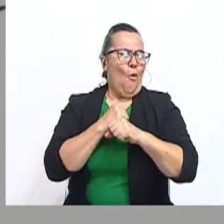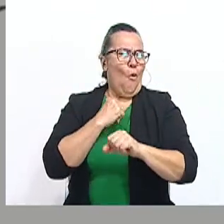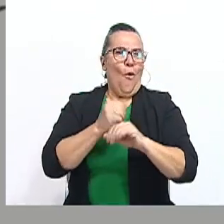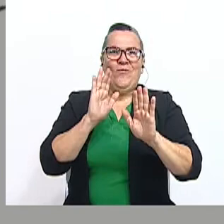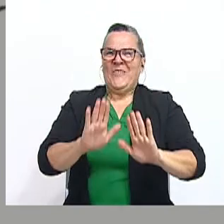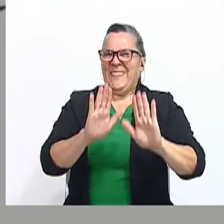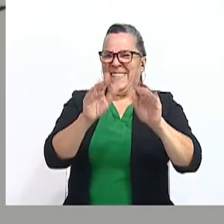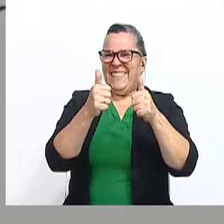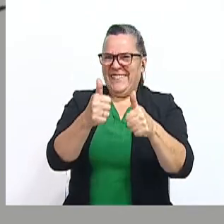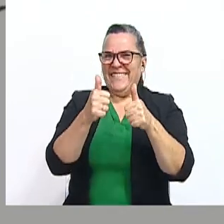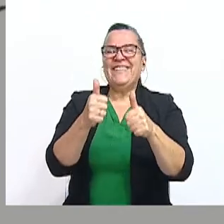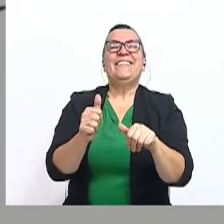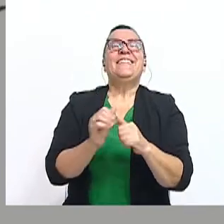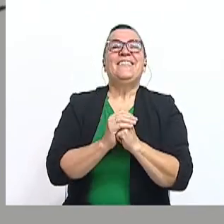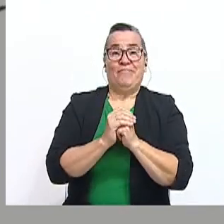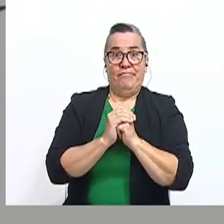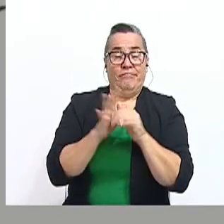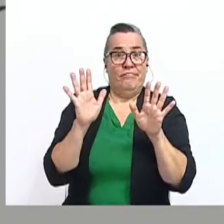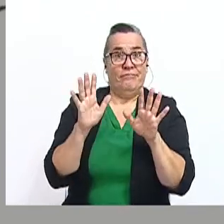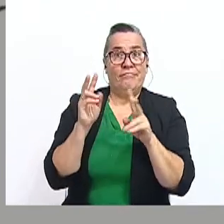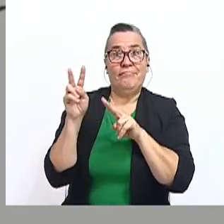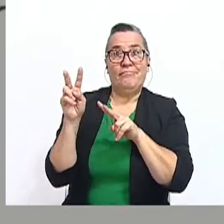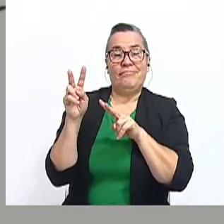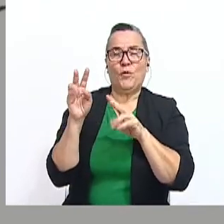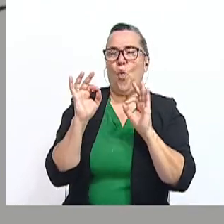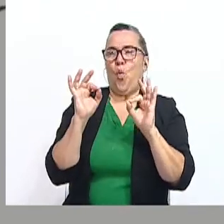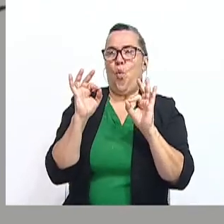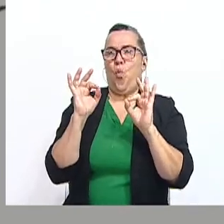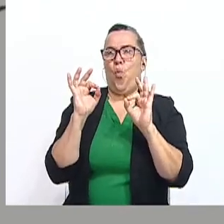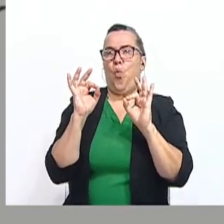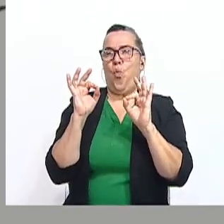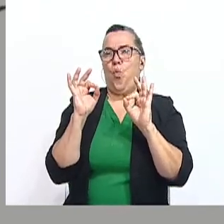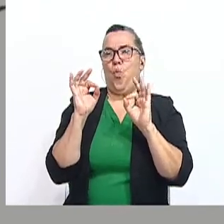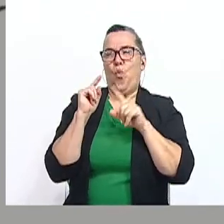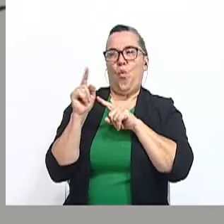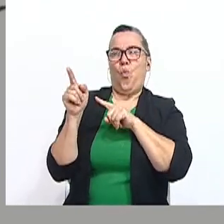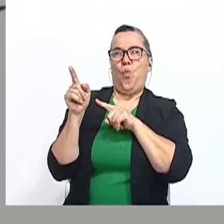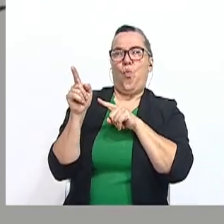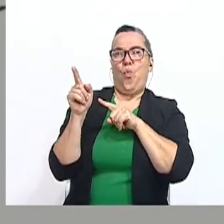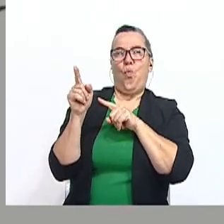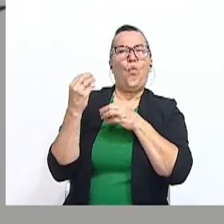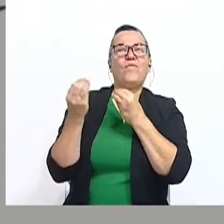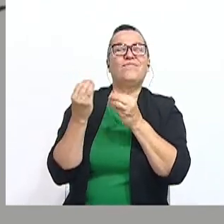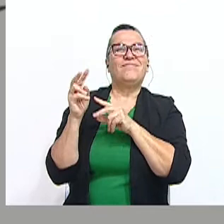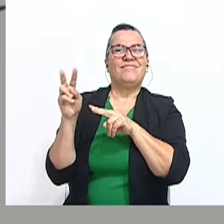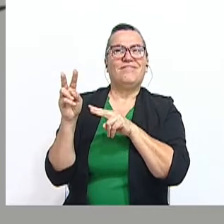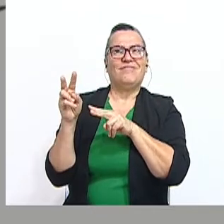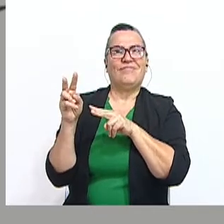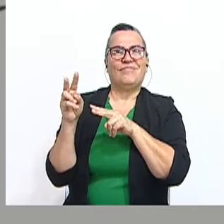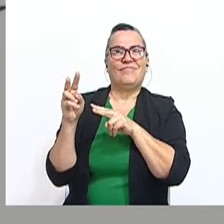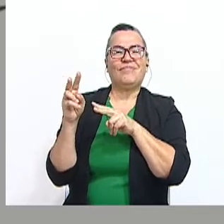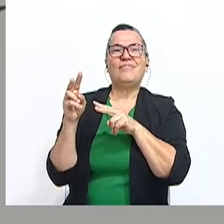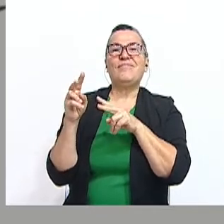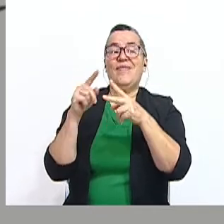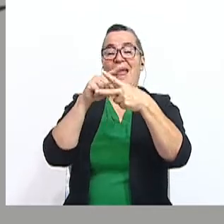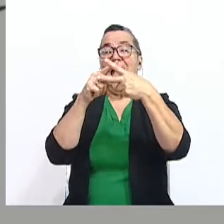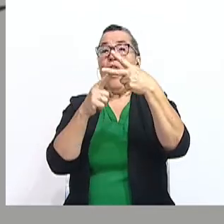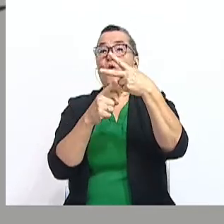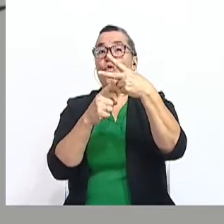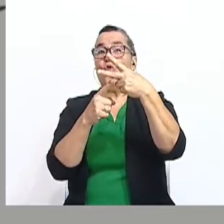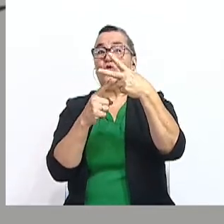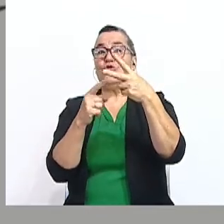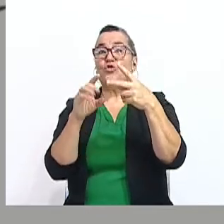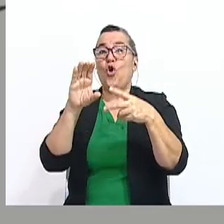verdad. Y ya, con broche de oro, para que sigamos ya con la clase, vamos a ver ahora lo que son los ángulos